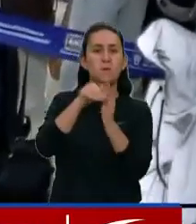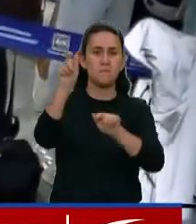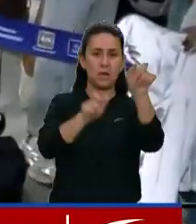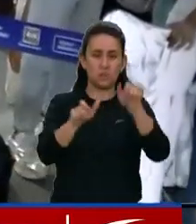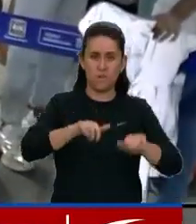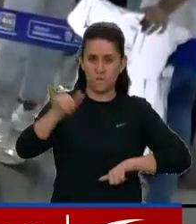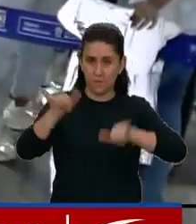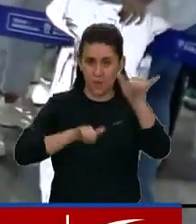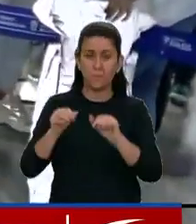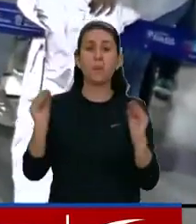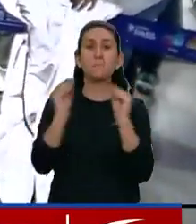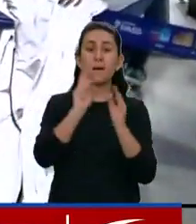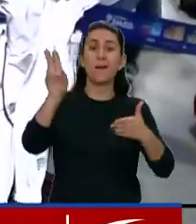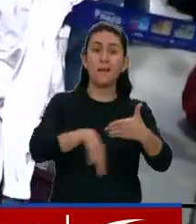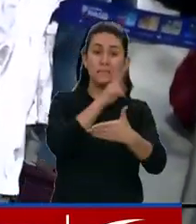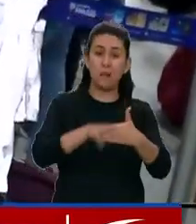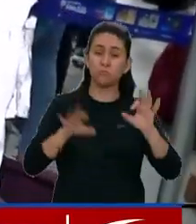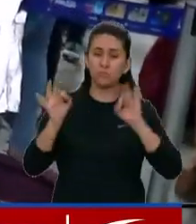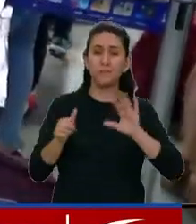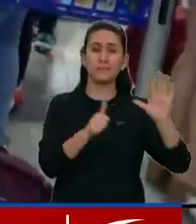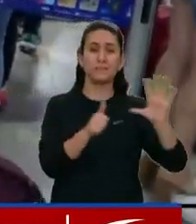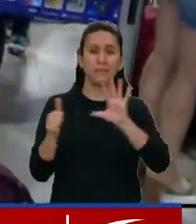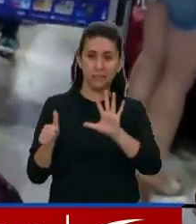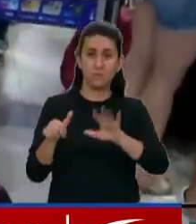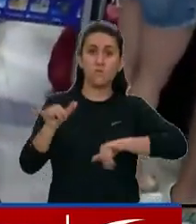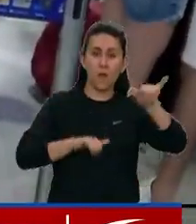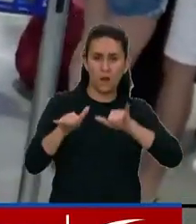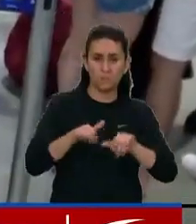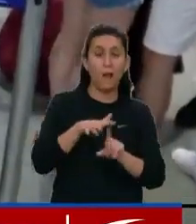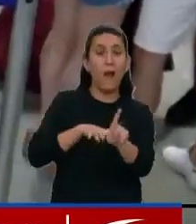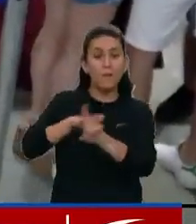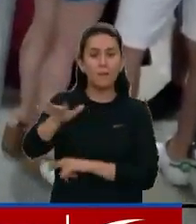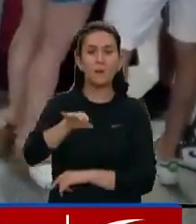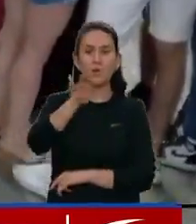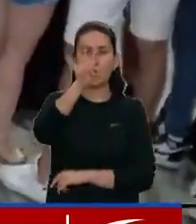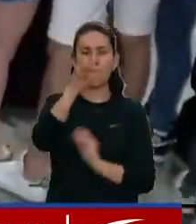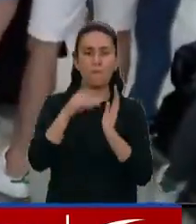también fueron cancelados 66 vuelos, afectando a 9.400 viajeros.